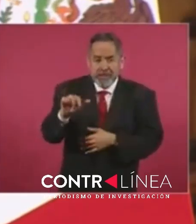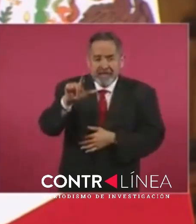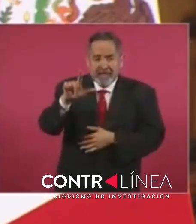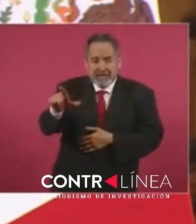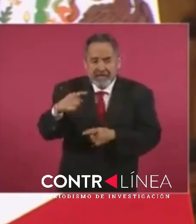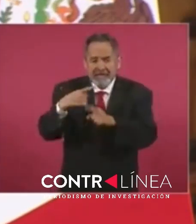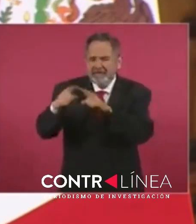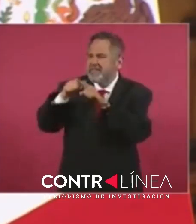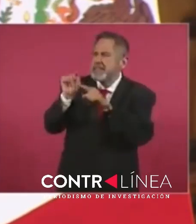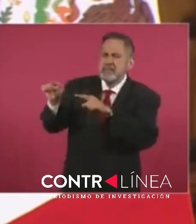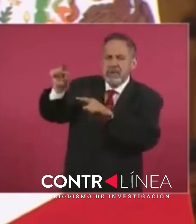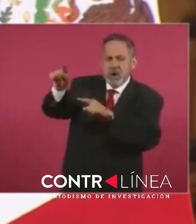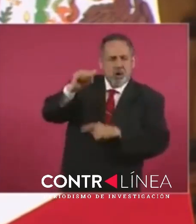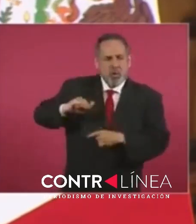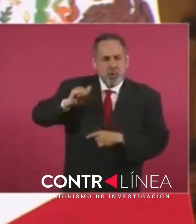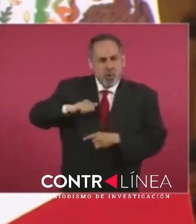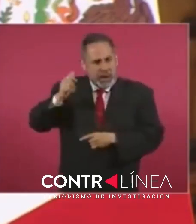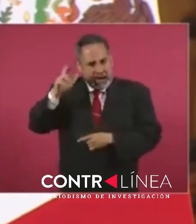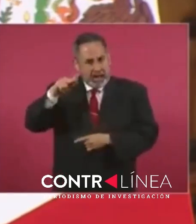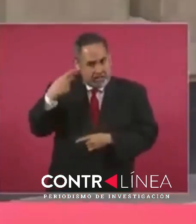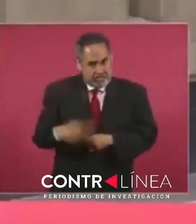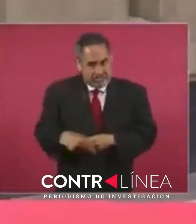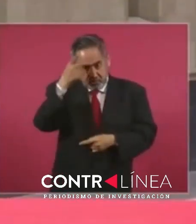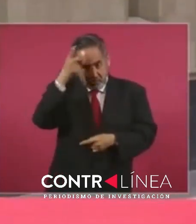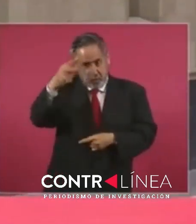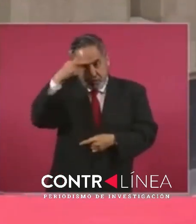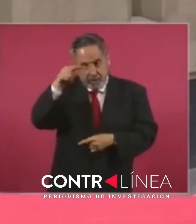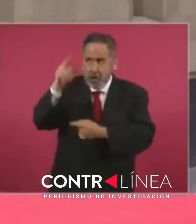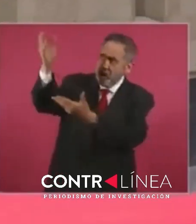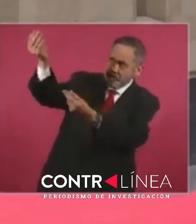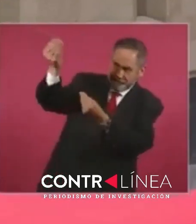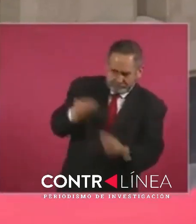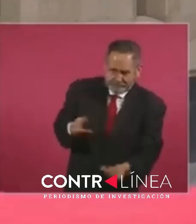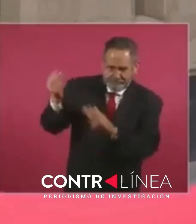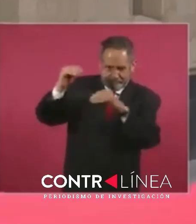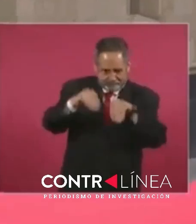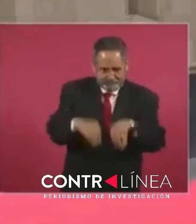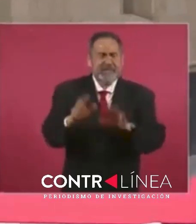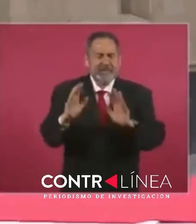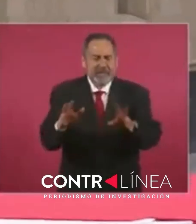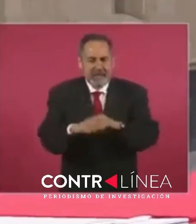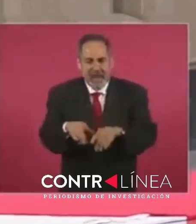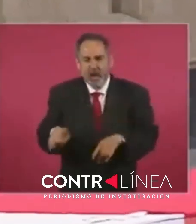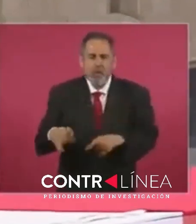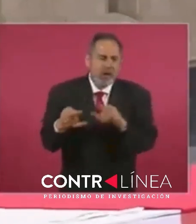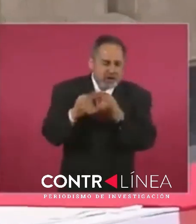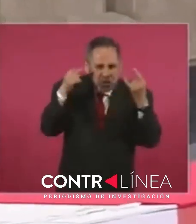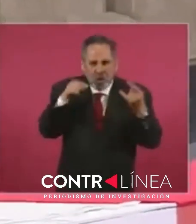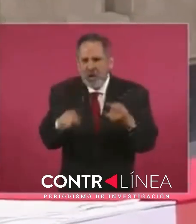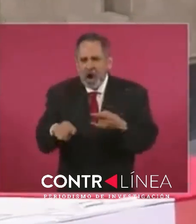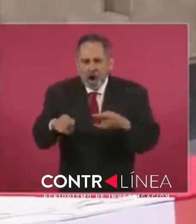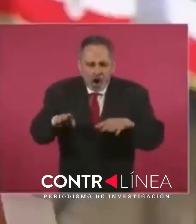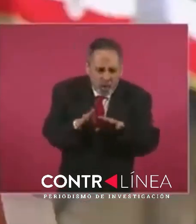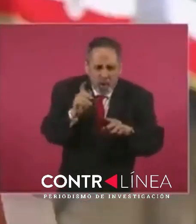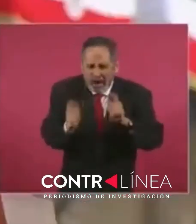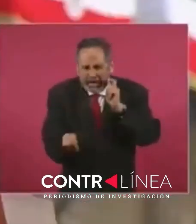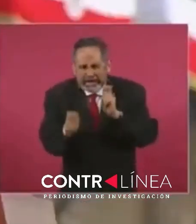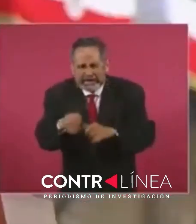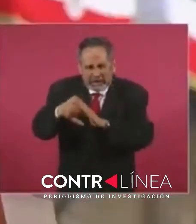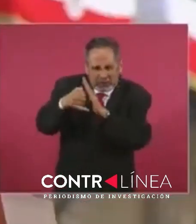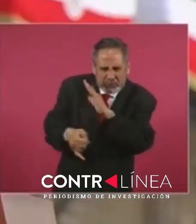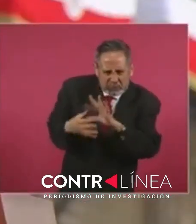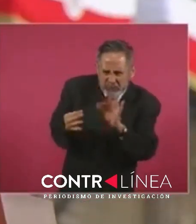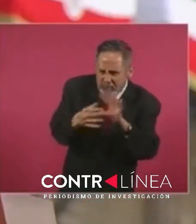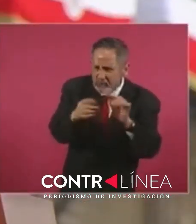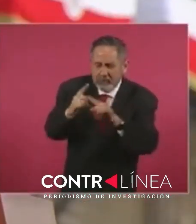14.047 bienes arqueológicos, históricos, etnográficos y